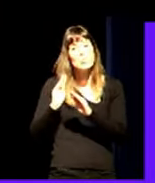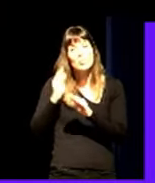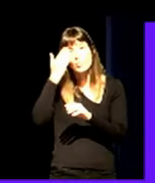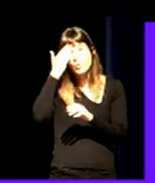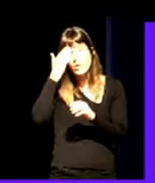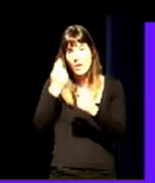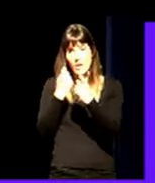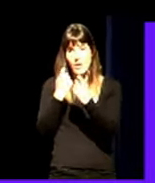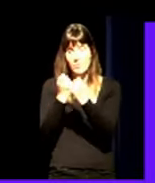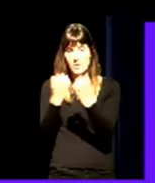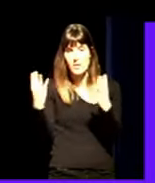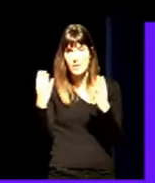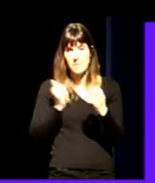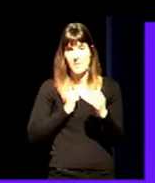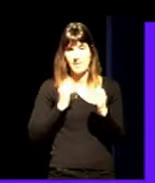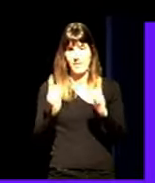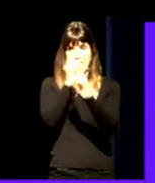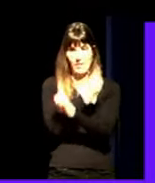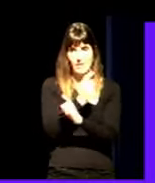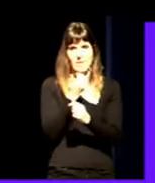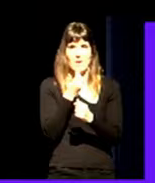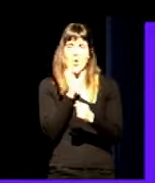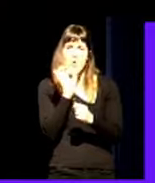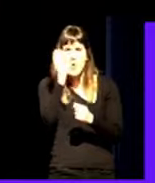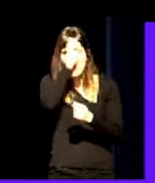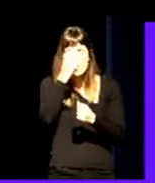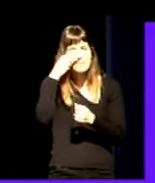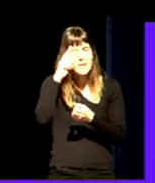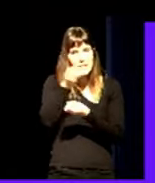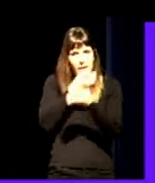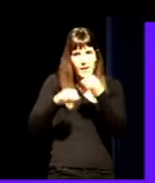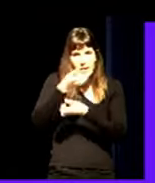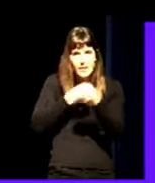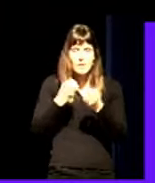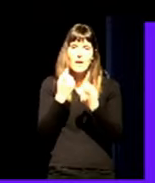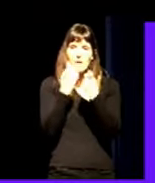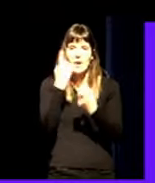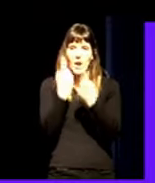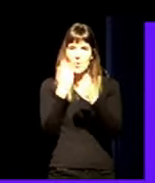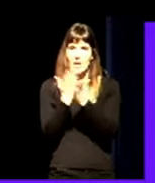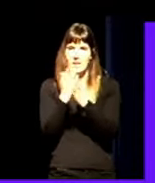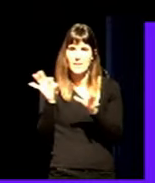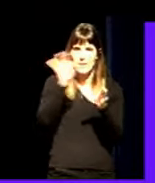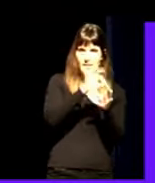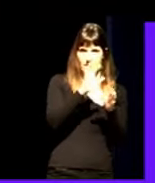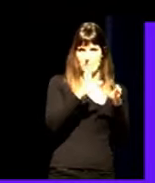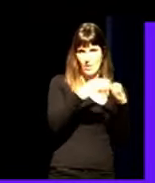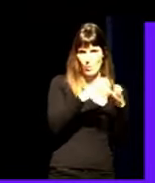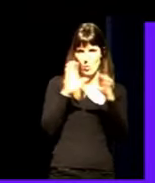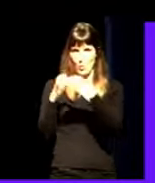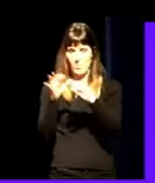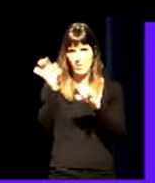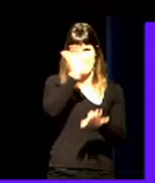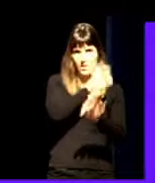tutoría de alumnado para que puedan intercambiar, para que puedan compartir, para que puedan meter y sacar alumnos de la clase, para que puedan